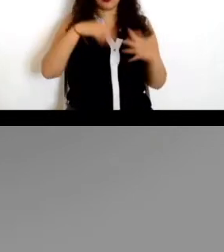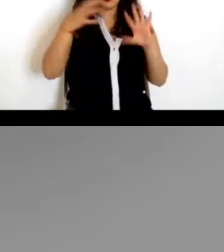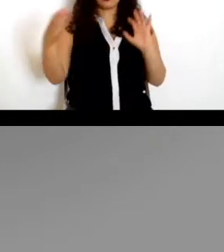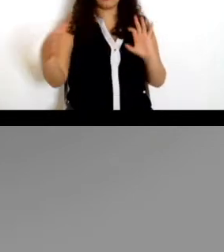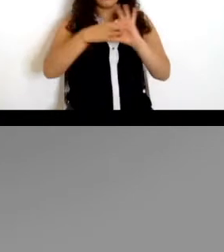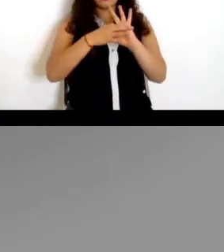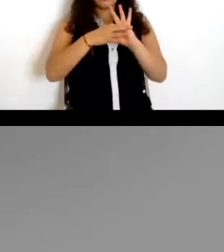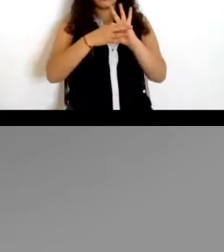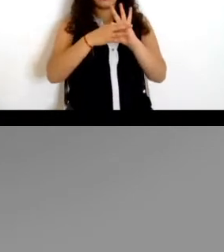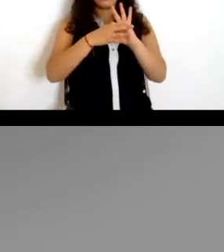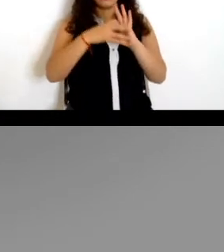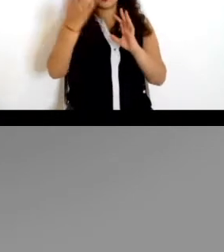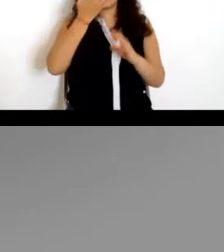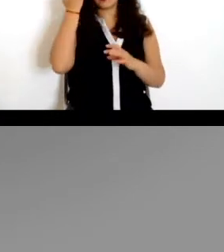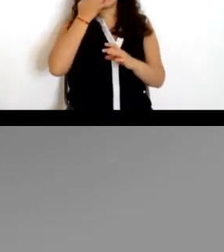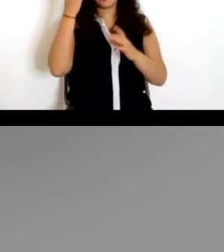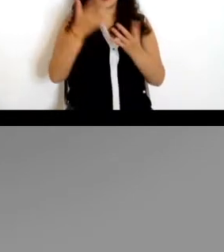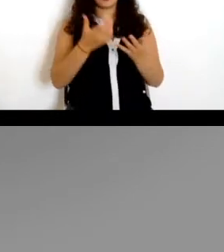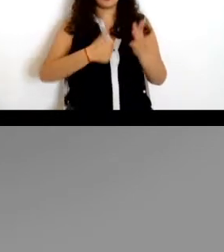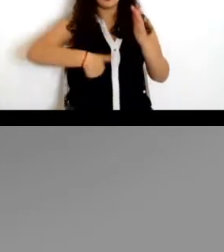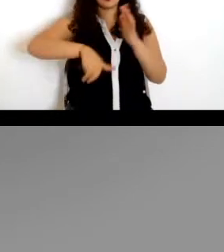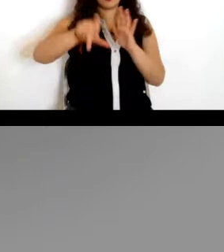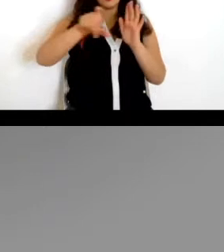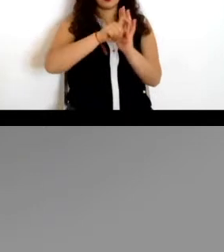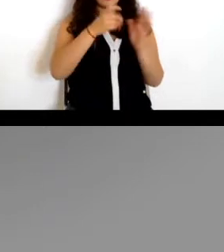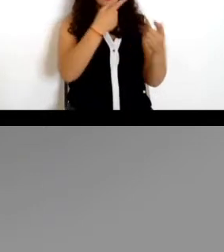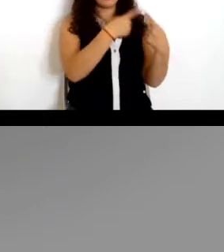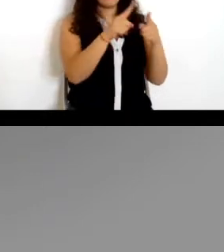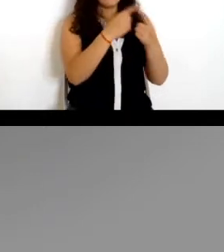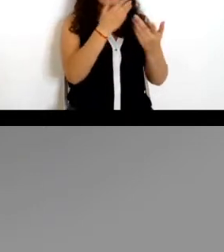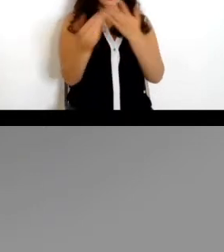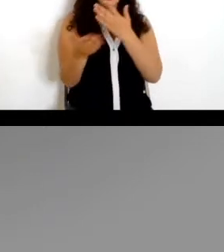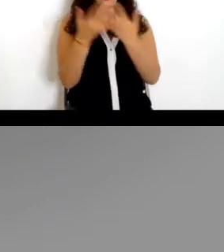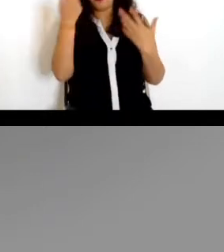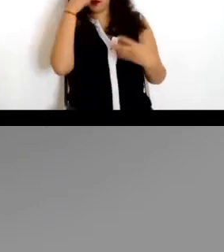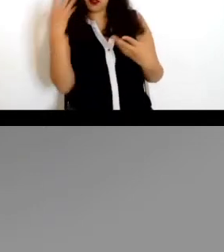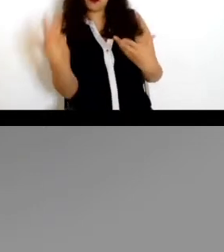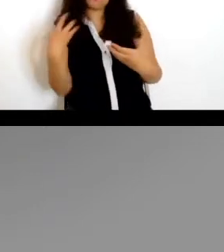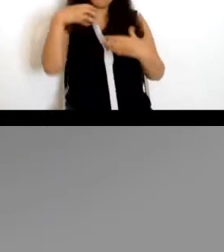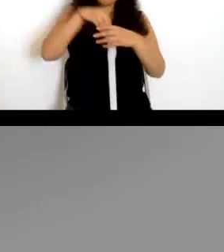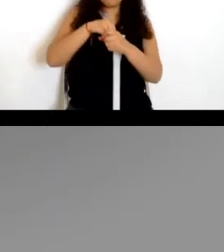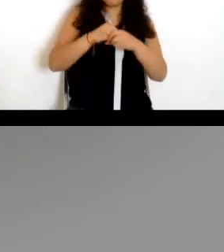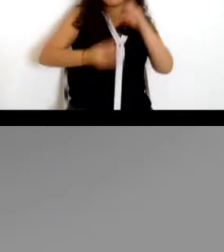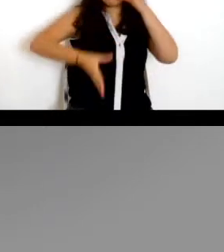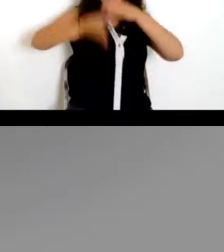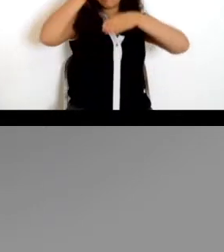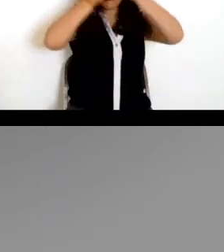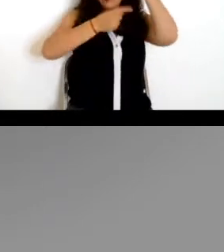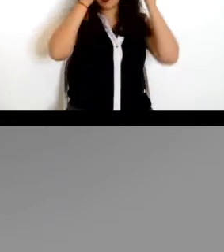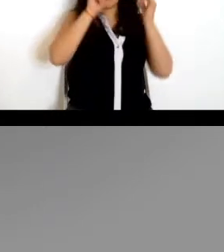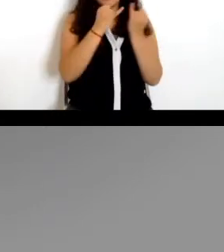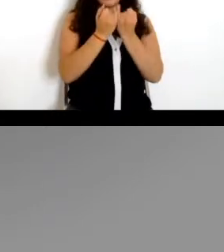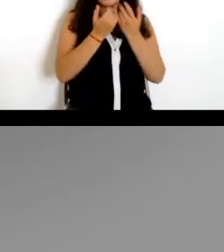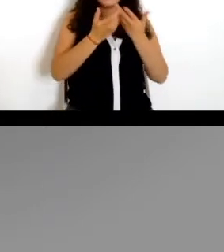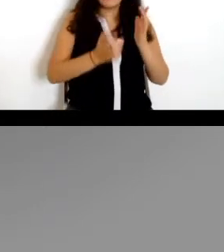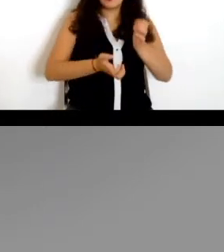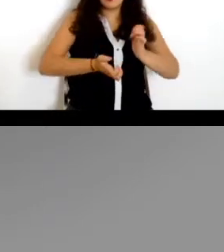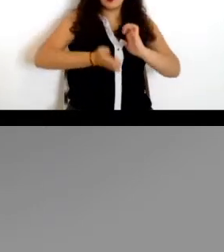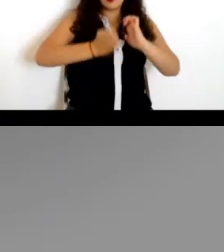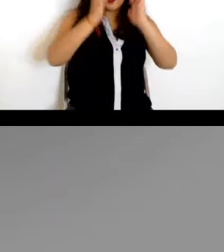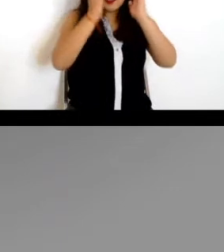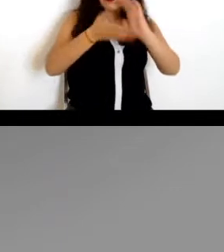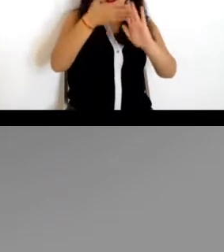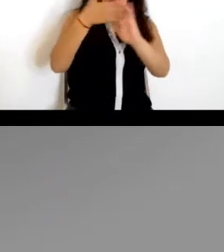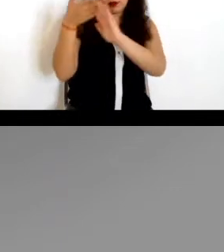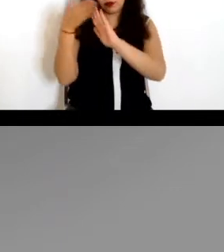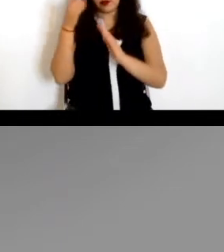de Arquitectura, en donde hemos emprendido diversas acciones de inclusión de nueva cuenta en cuestiones de arquitectura. Otro ejemplo sería con